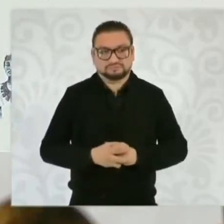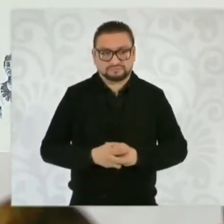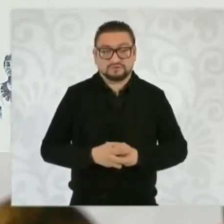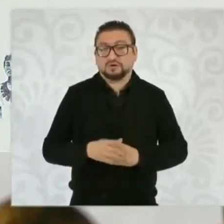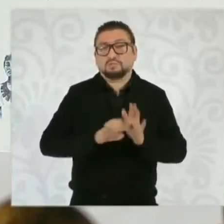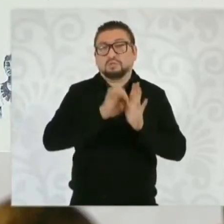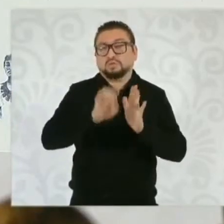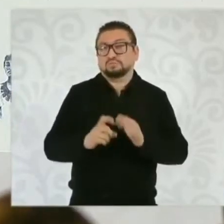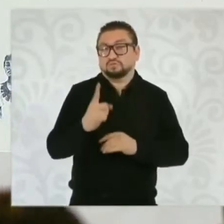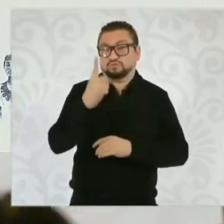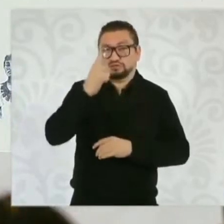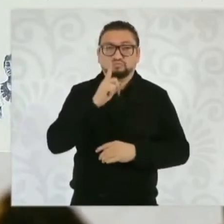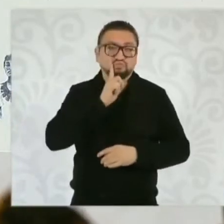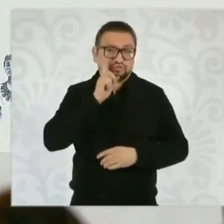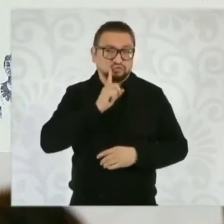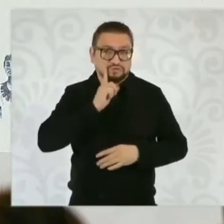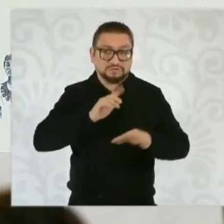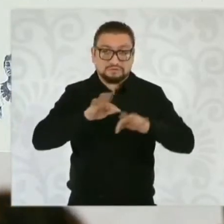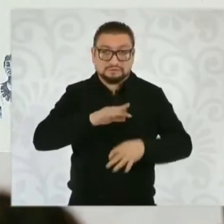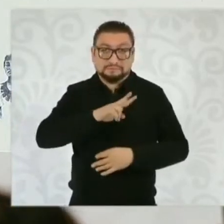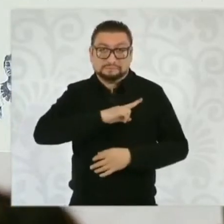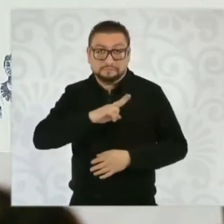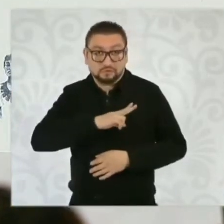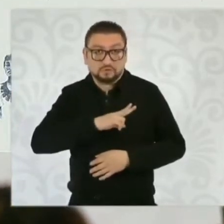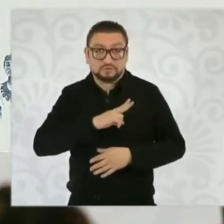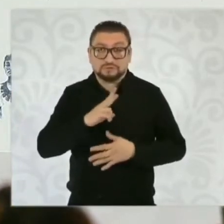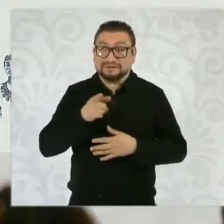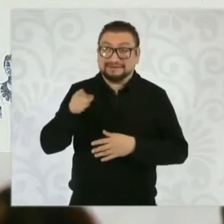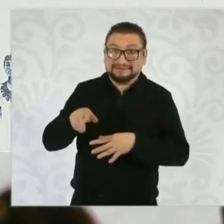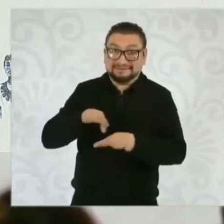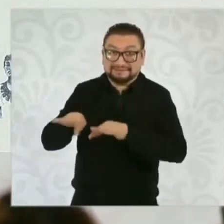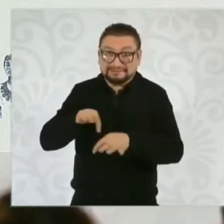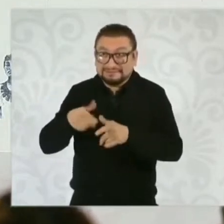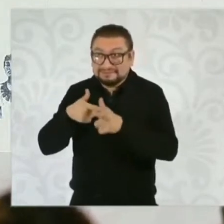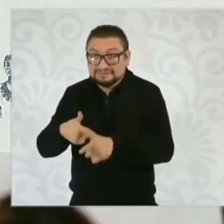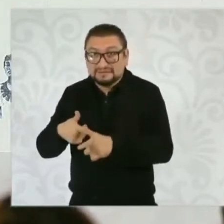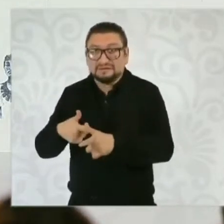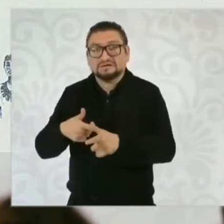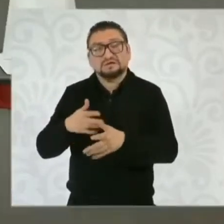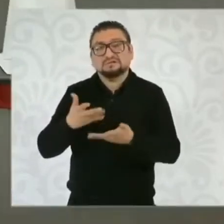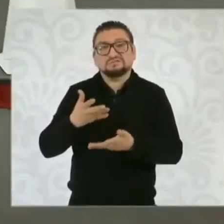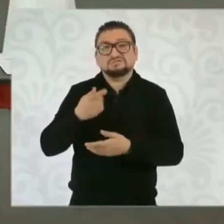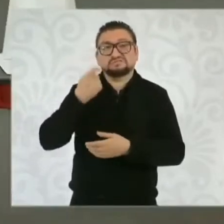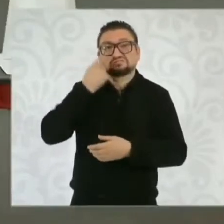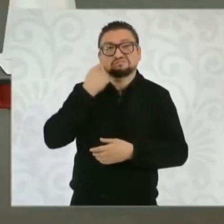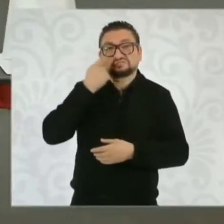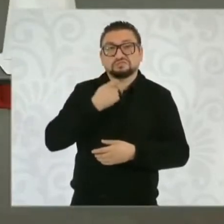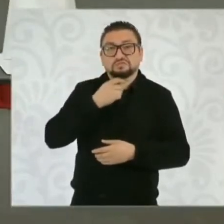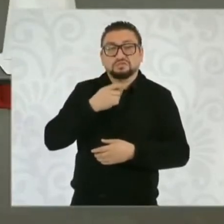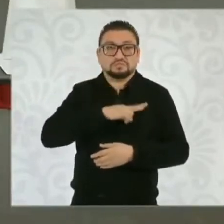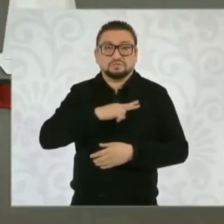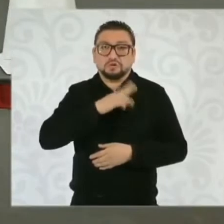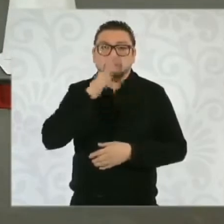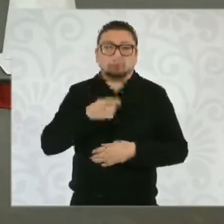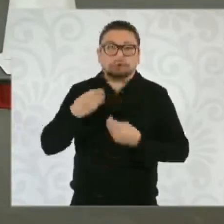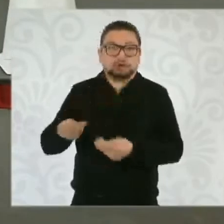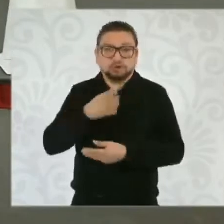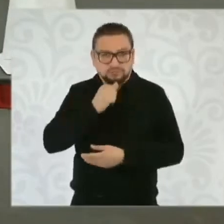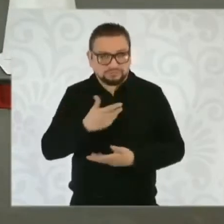una trabajadora quedaba viuda y como era trabajador en activo, se le negaba la pensión de